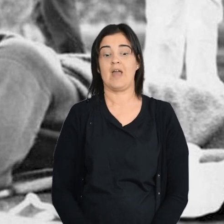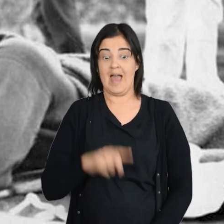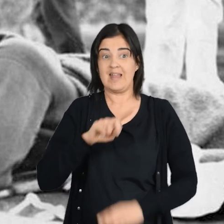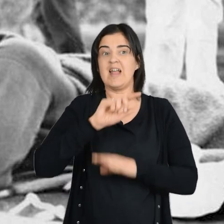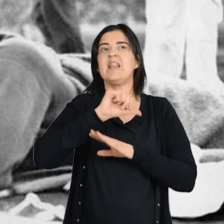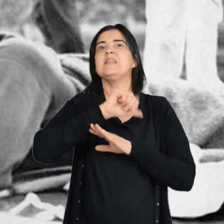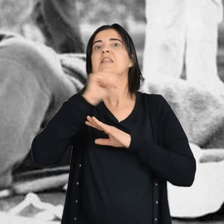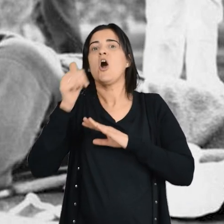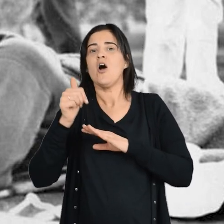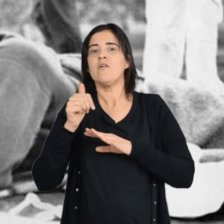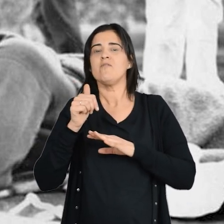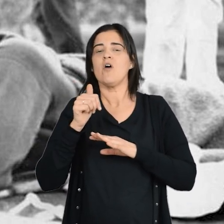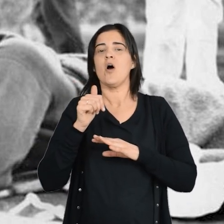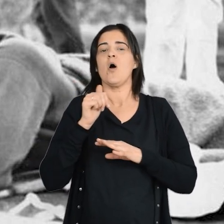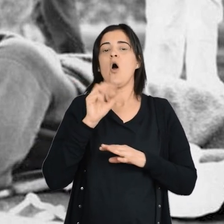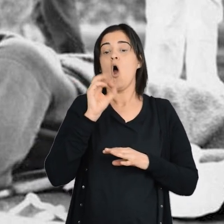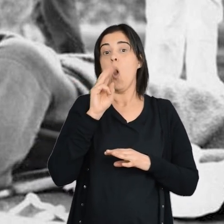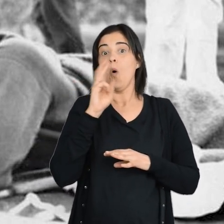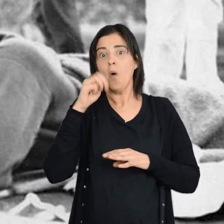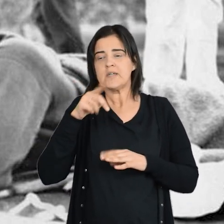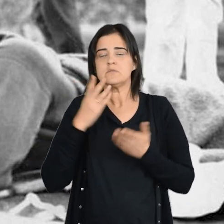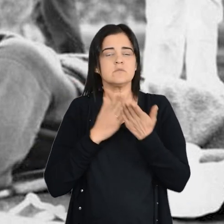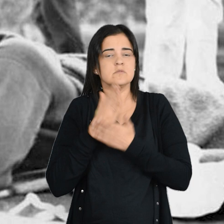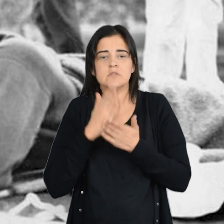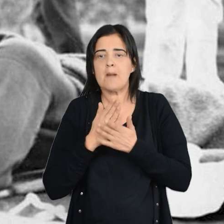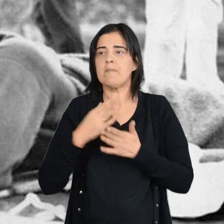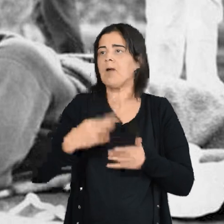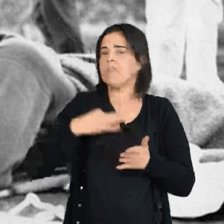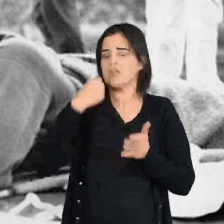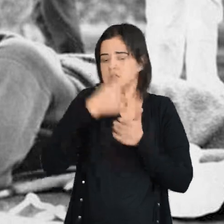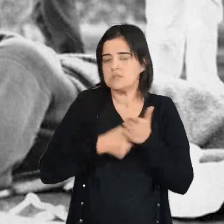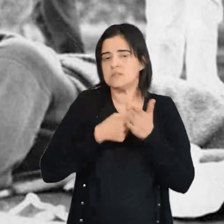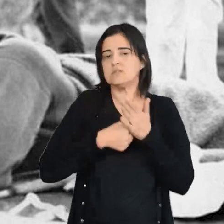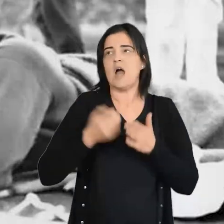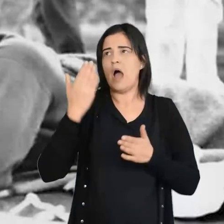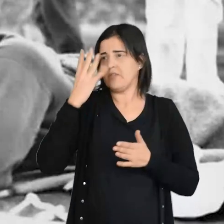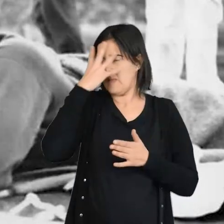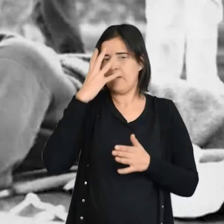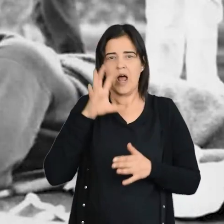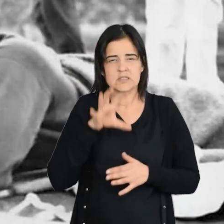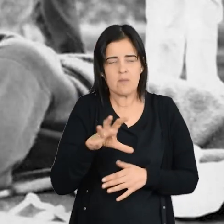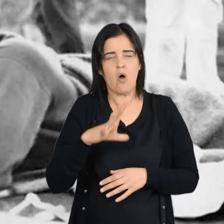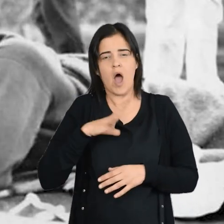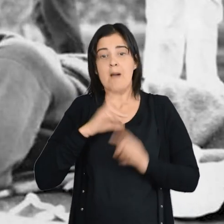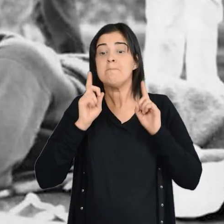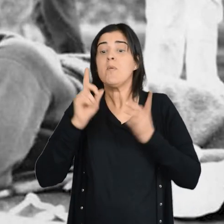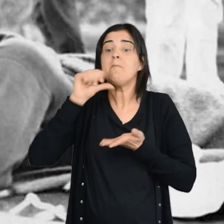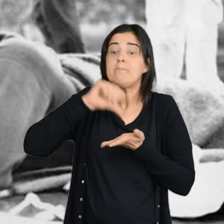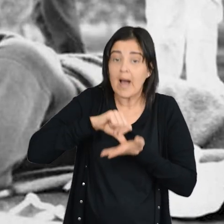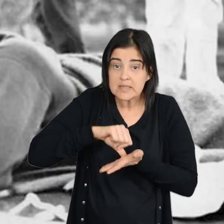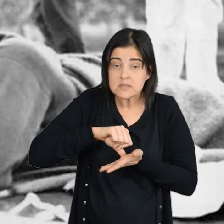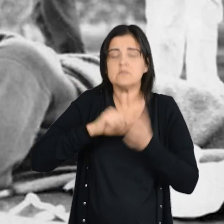Este triunfo no libró de seguir luchando toda su vida contra el racismo que sufría hasta en su propio país